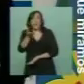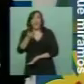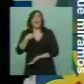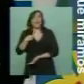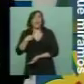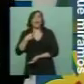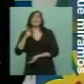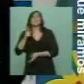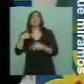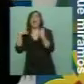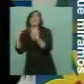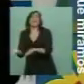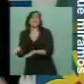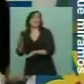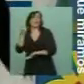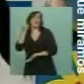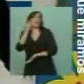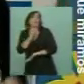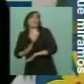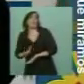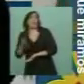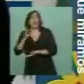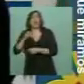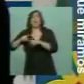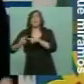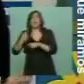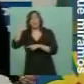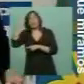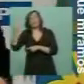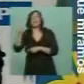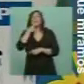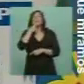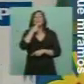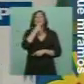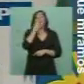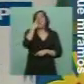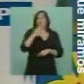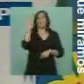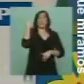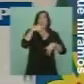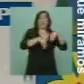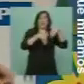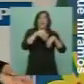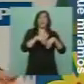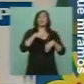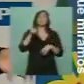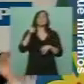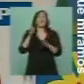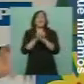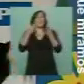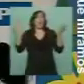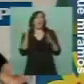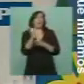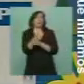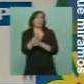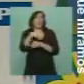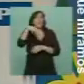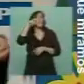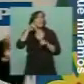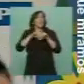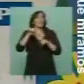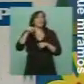la campaña presidencial en la última Washington post y de New York Times habían definido públicamente en sus